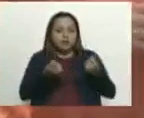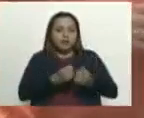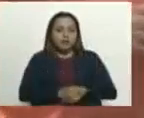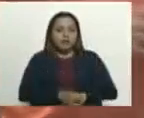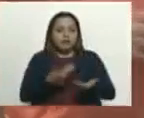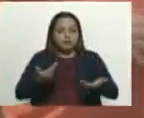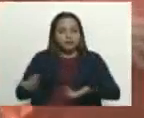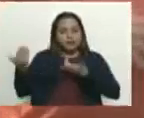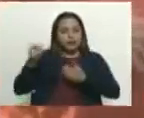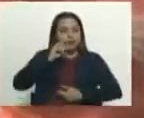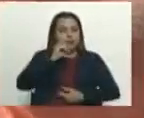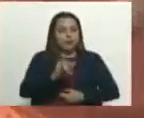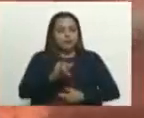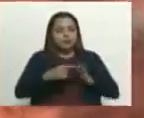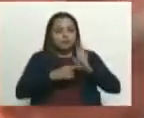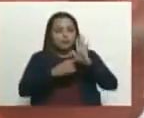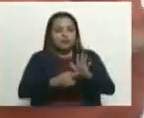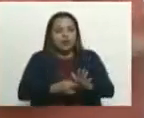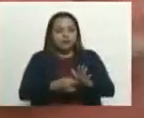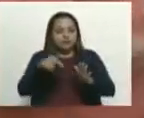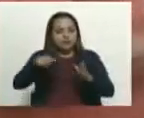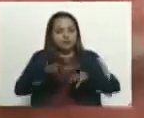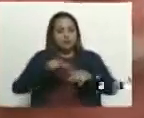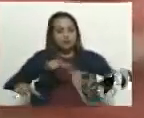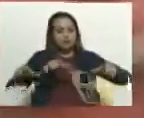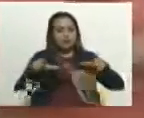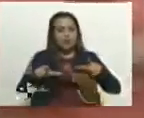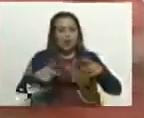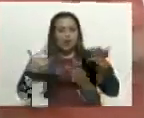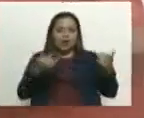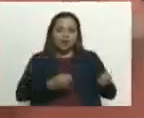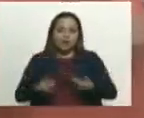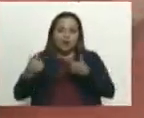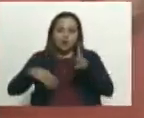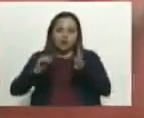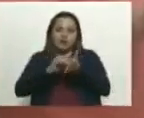información que se proyecta desde este espacio y con ella retornamos el contacto. Adelante.